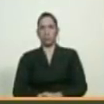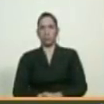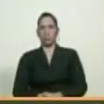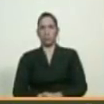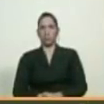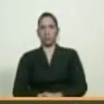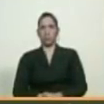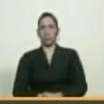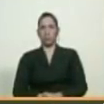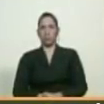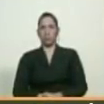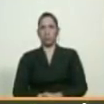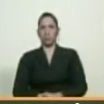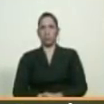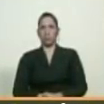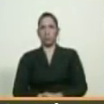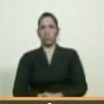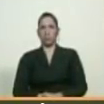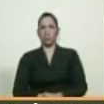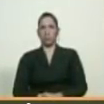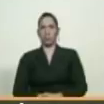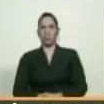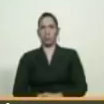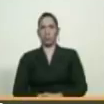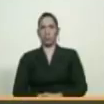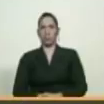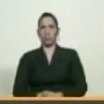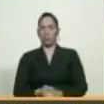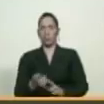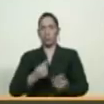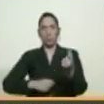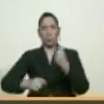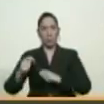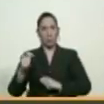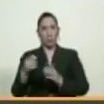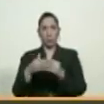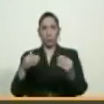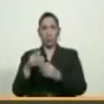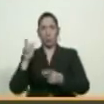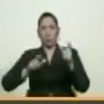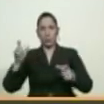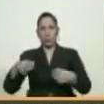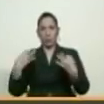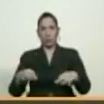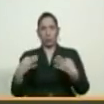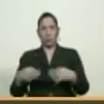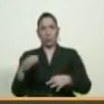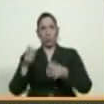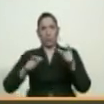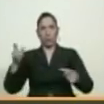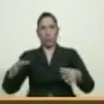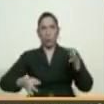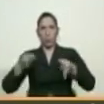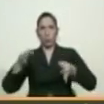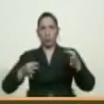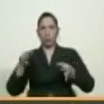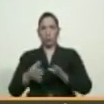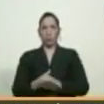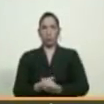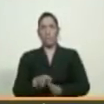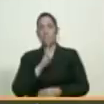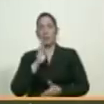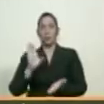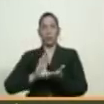tasa fluctuará libremente de acuerdo con la oferta de divisas y demanda de los particulares, personas naturales y personas jurídicas. El Banco